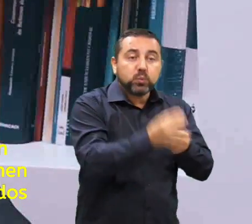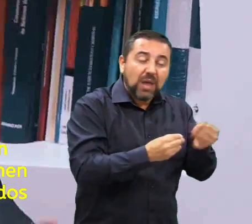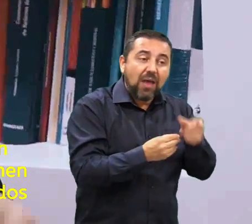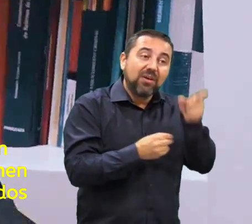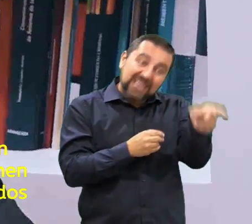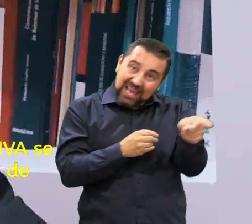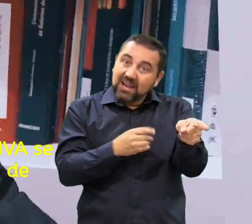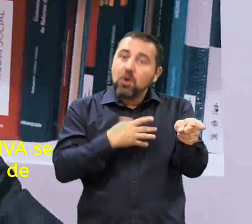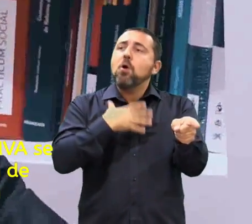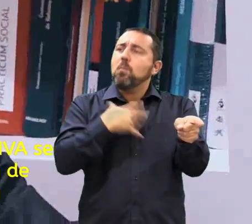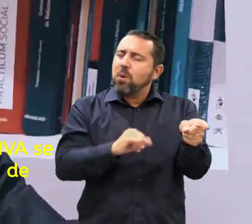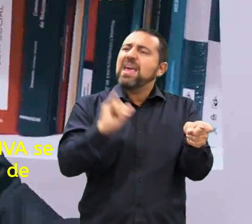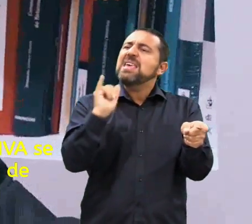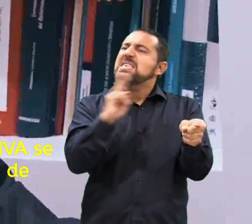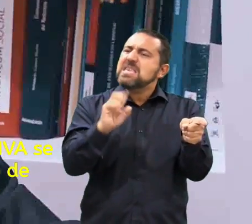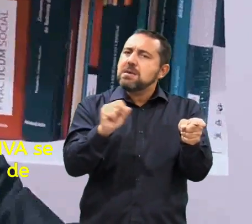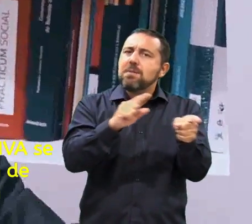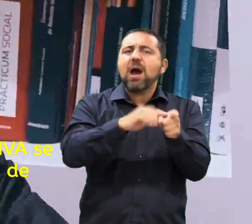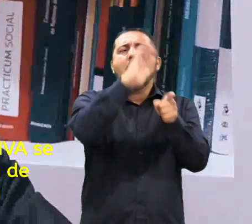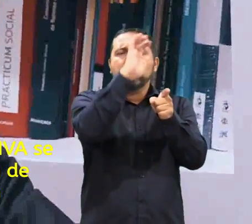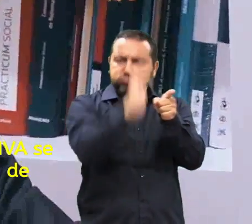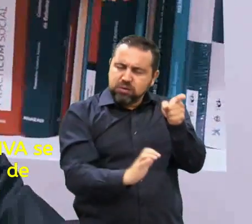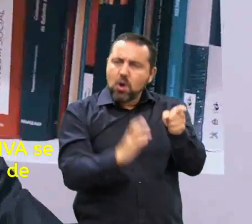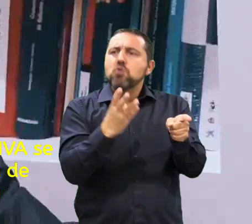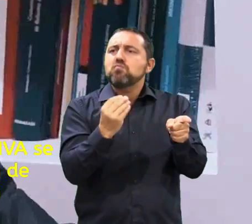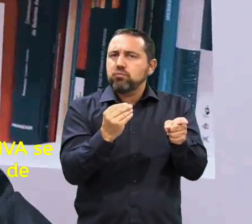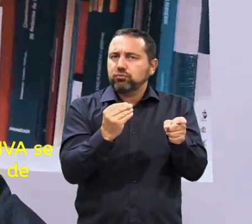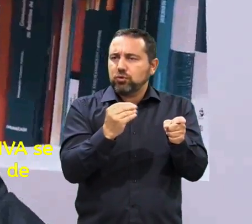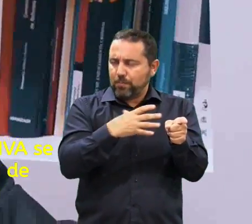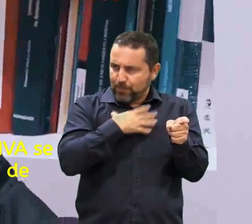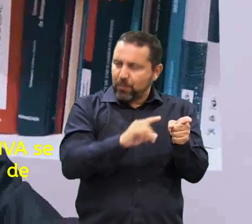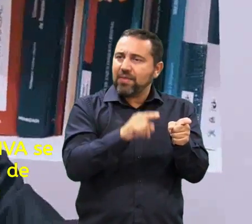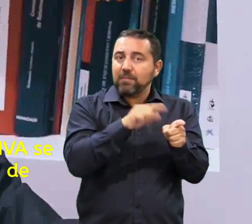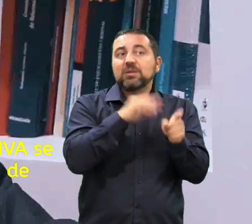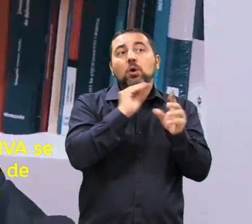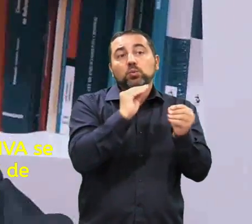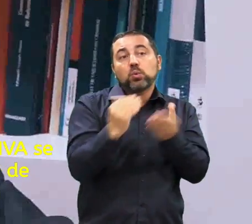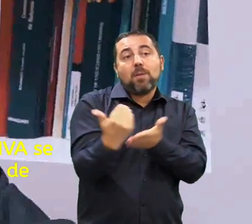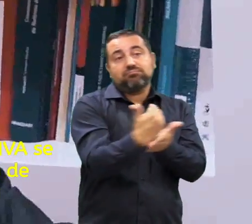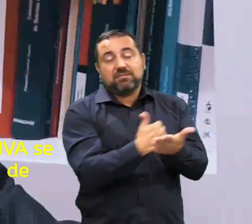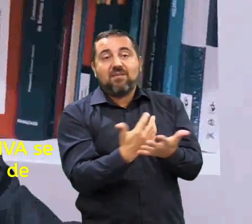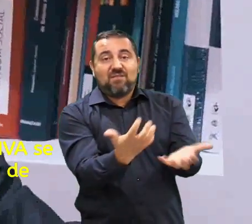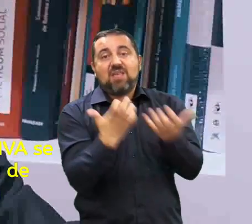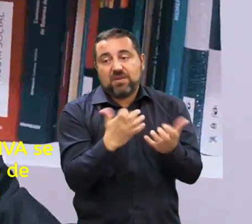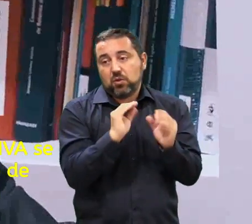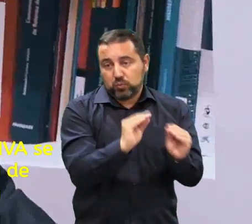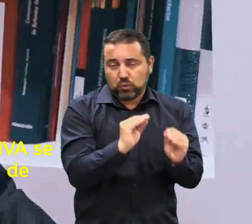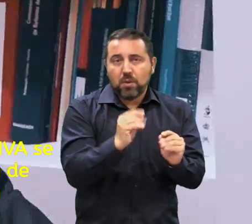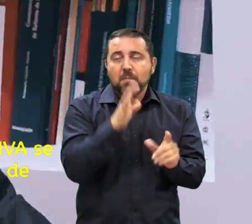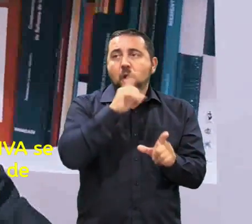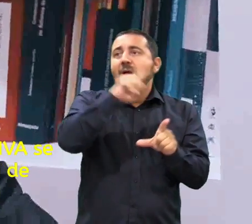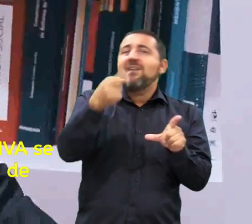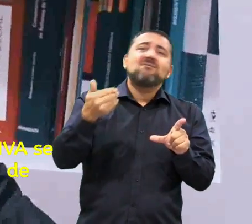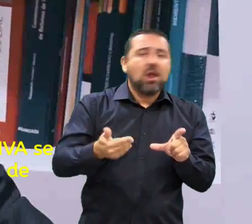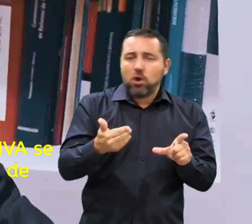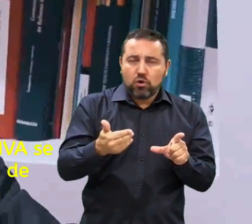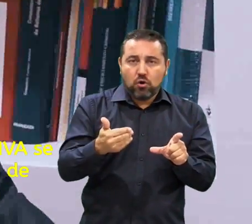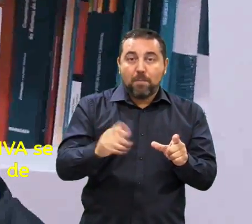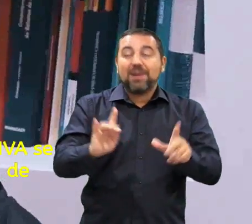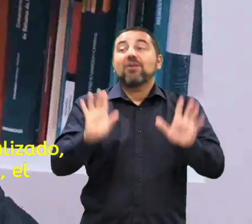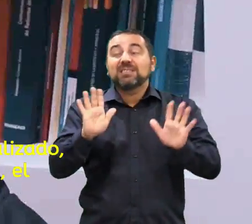bienes usados, tiene derecho a que la base imponible del IVA se va a reducir mucho, porque es el margen de beneficio que él tiene